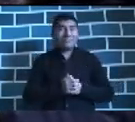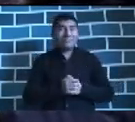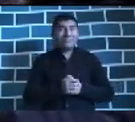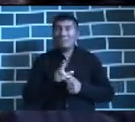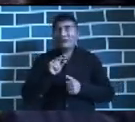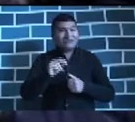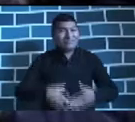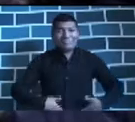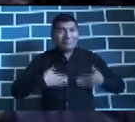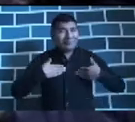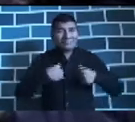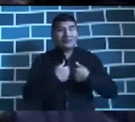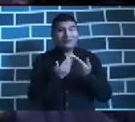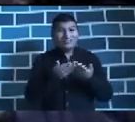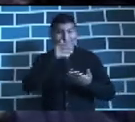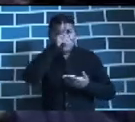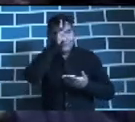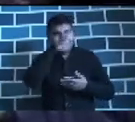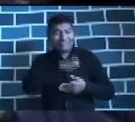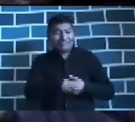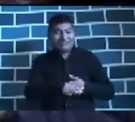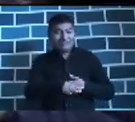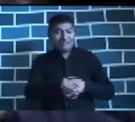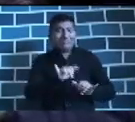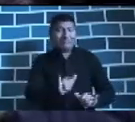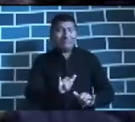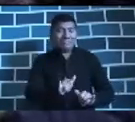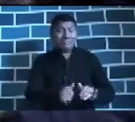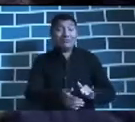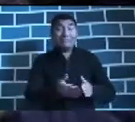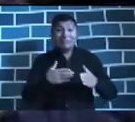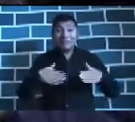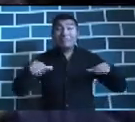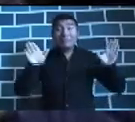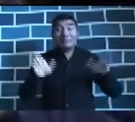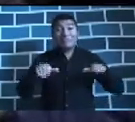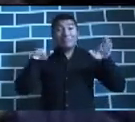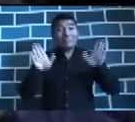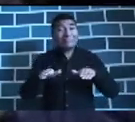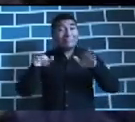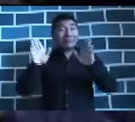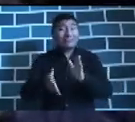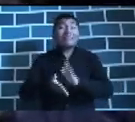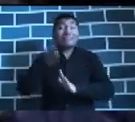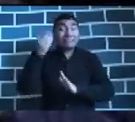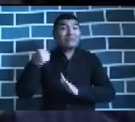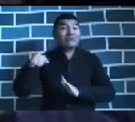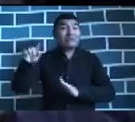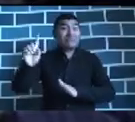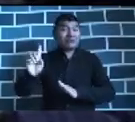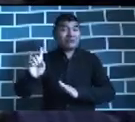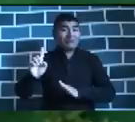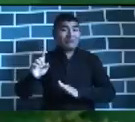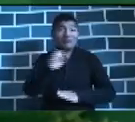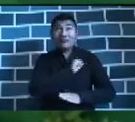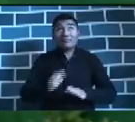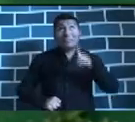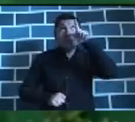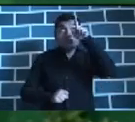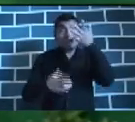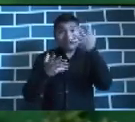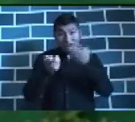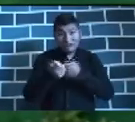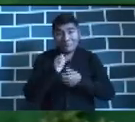no lo hagas vivir como una gallina déjala que vuelve déjala que vuele porque el señor nos quiere